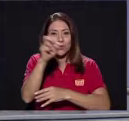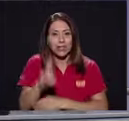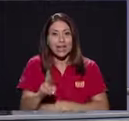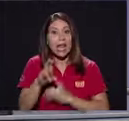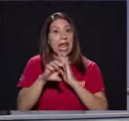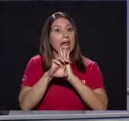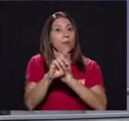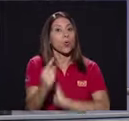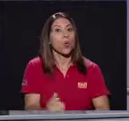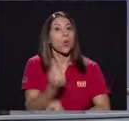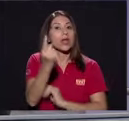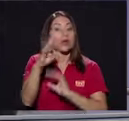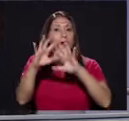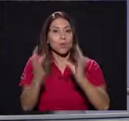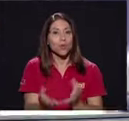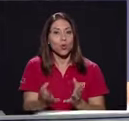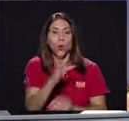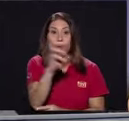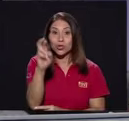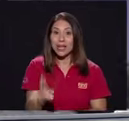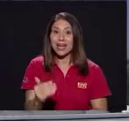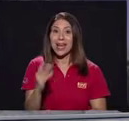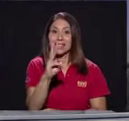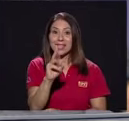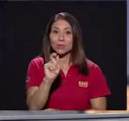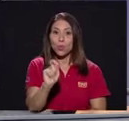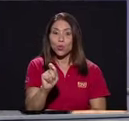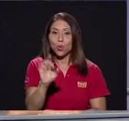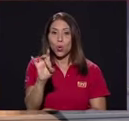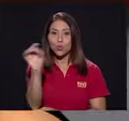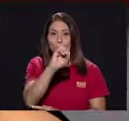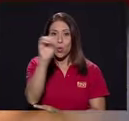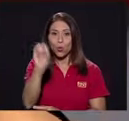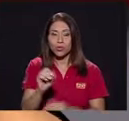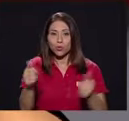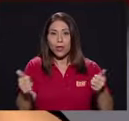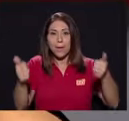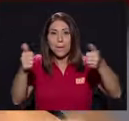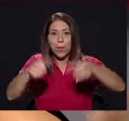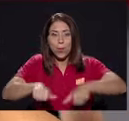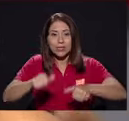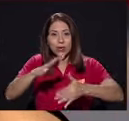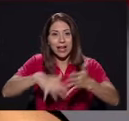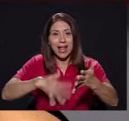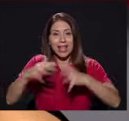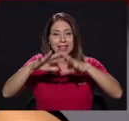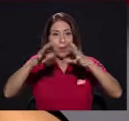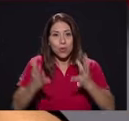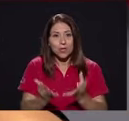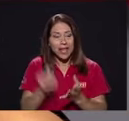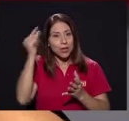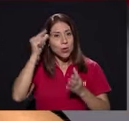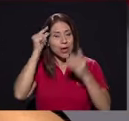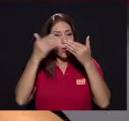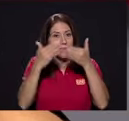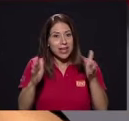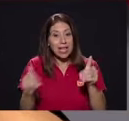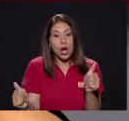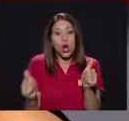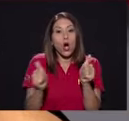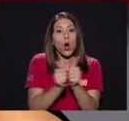ejemplo único en el mundo. Costa Rica hoy día tiene 6.8% de aprobación en la Agenda Mundial sobre Gobierno Abierto.